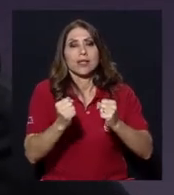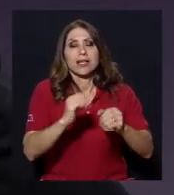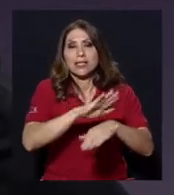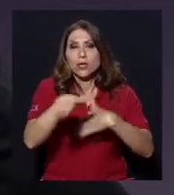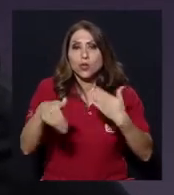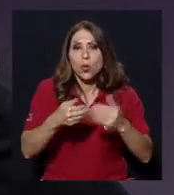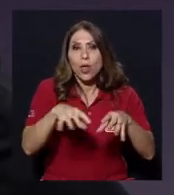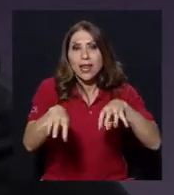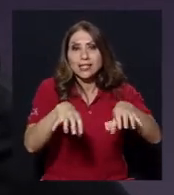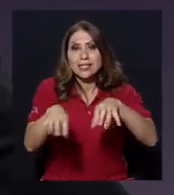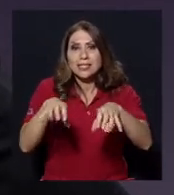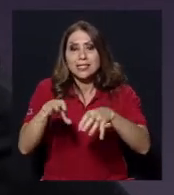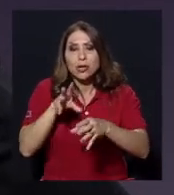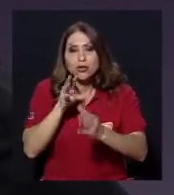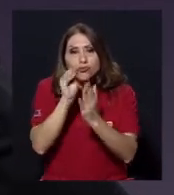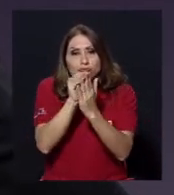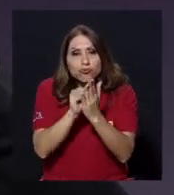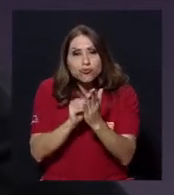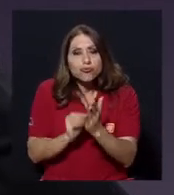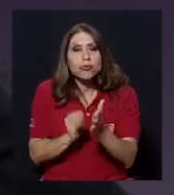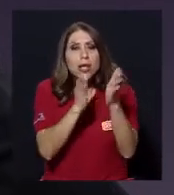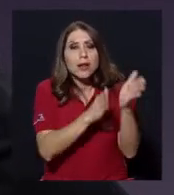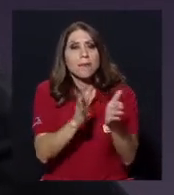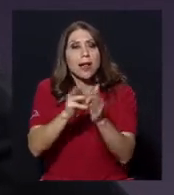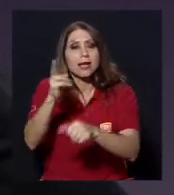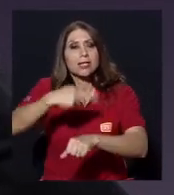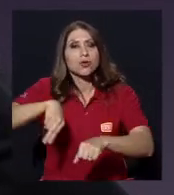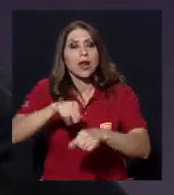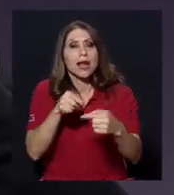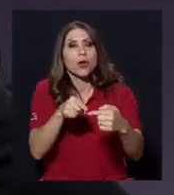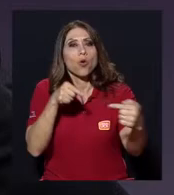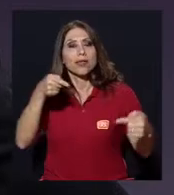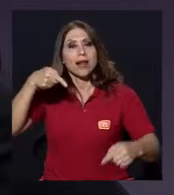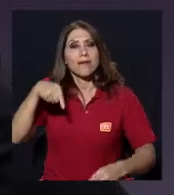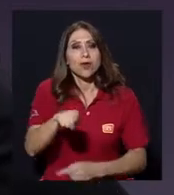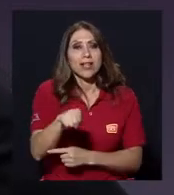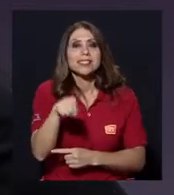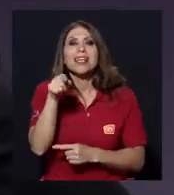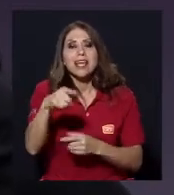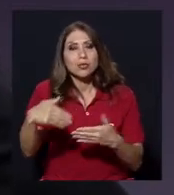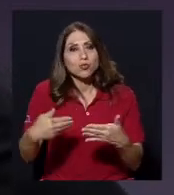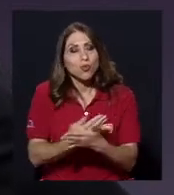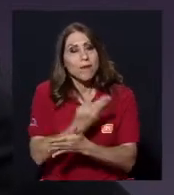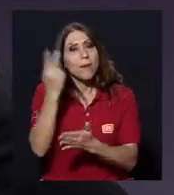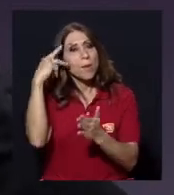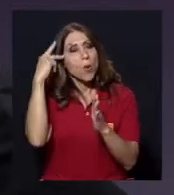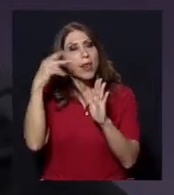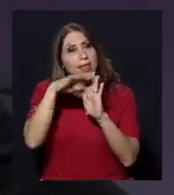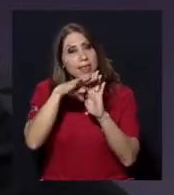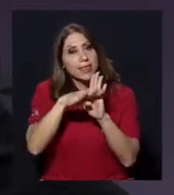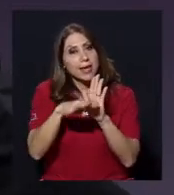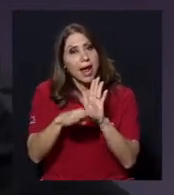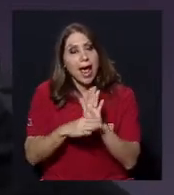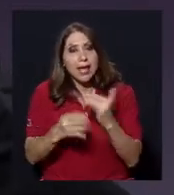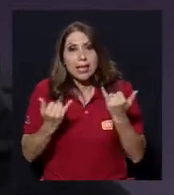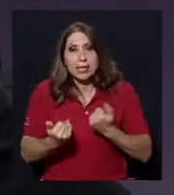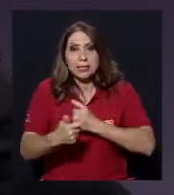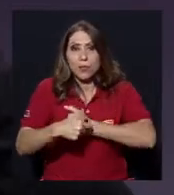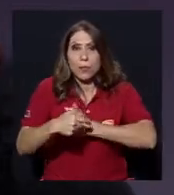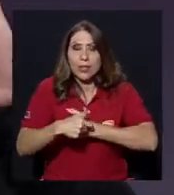las acciones que están planteadas en el Plan Nacional contra la Violencia, que es una nueva política que en este momento